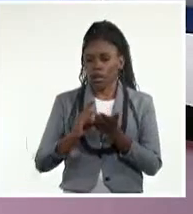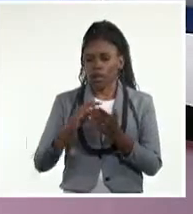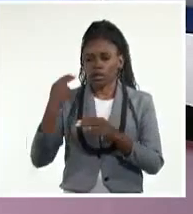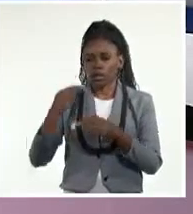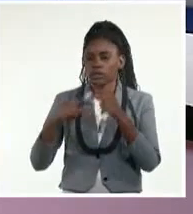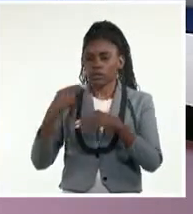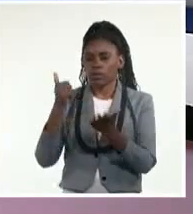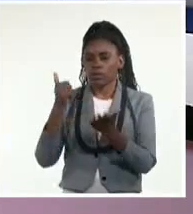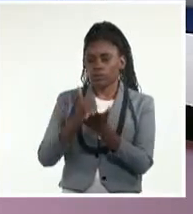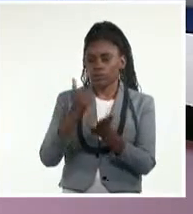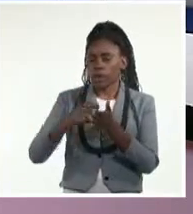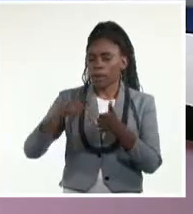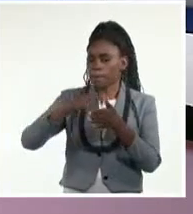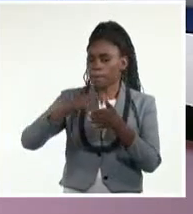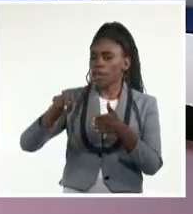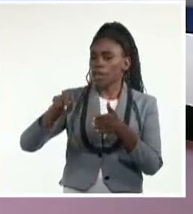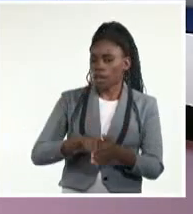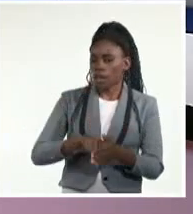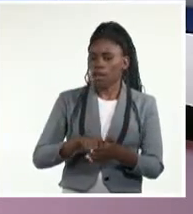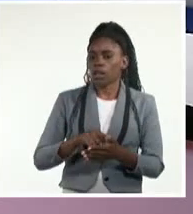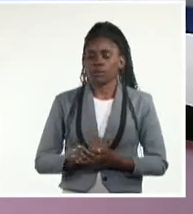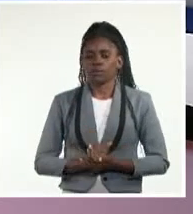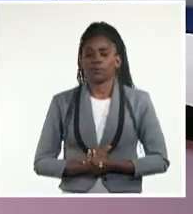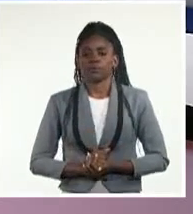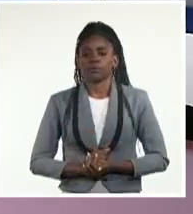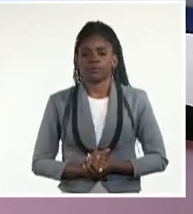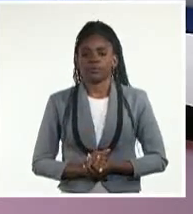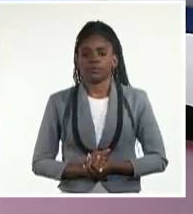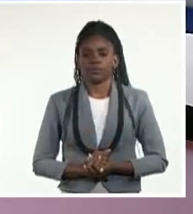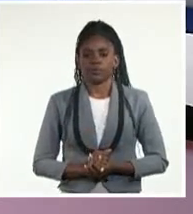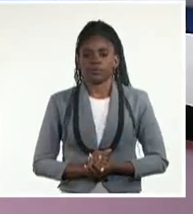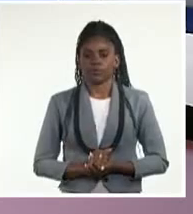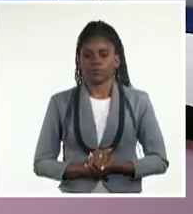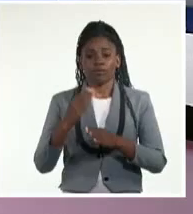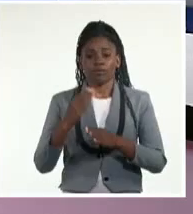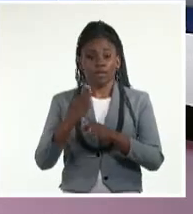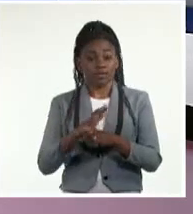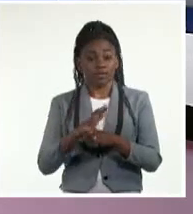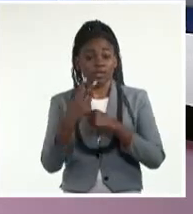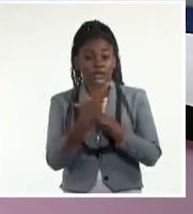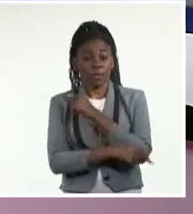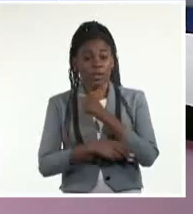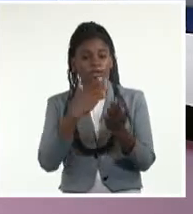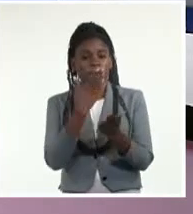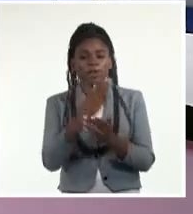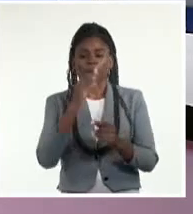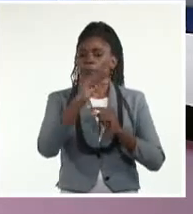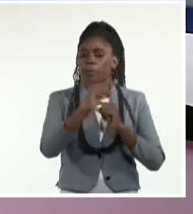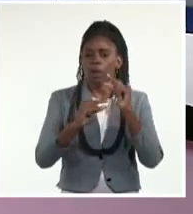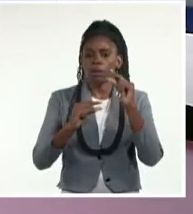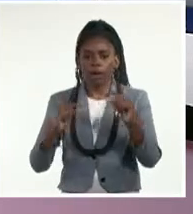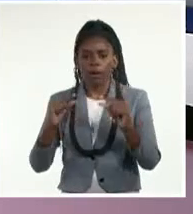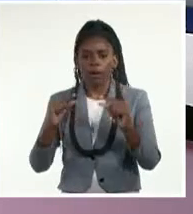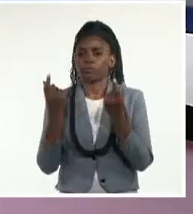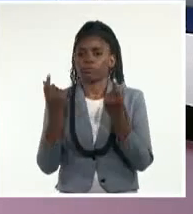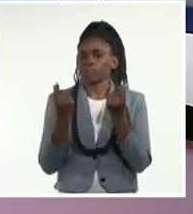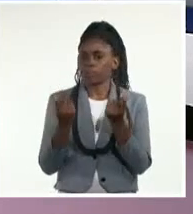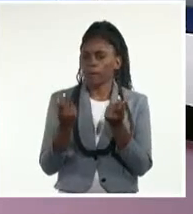deuda a bajo costo y el monto que reclaman significaría, en cualquier caso, una ganancia neta que oscila